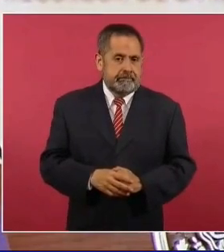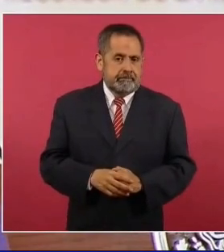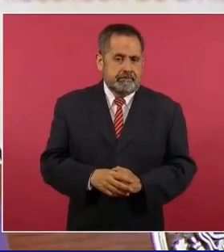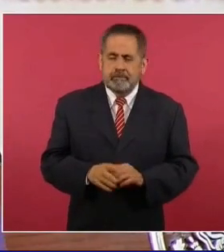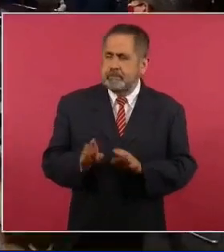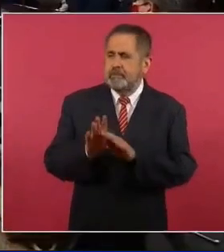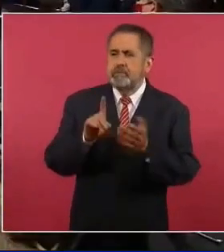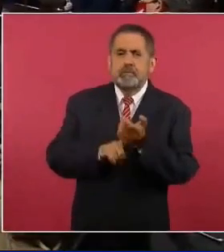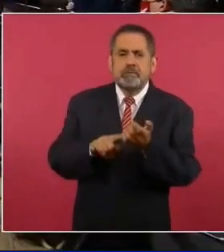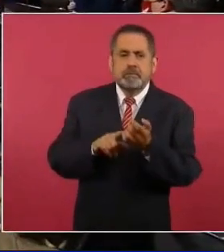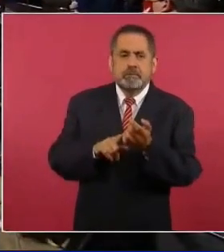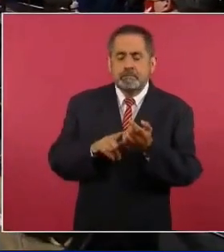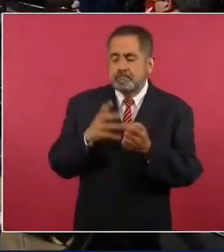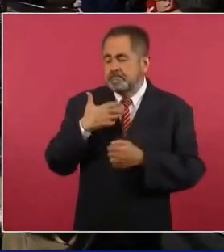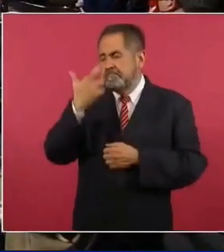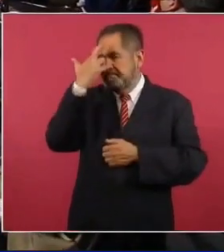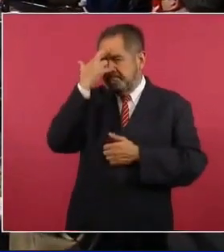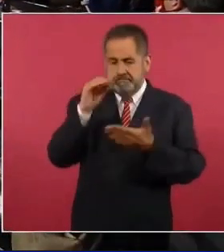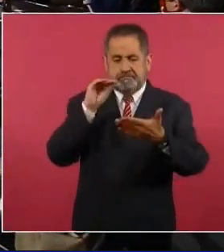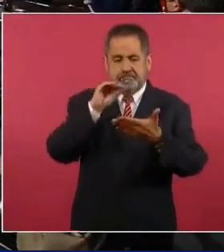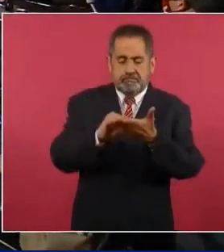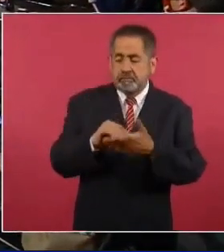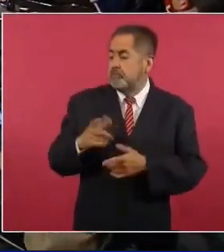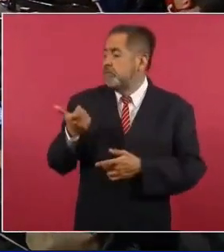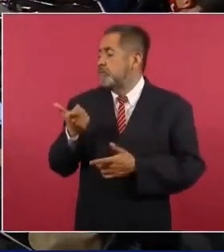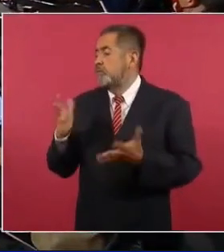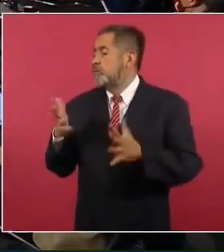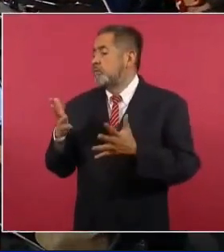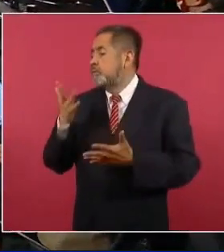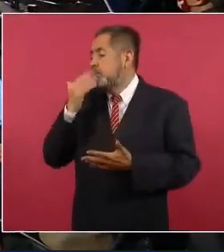¿Cuál el argumento? Se acabó el dinero.